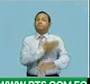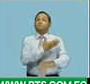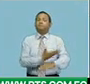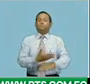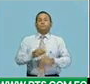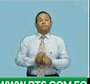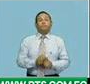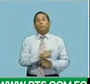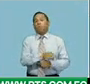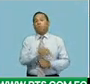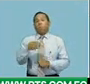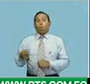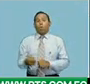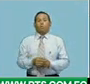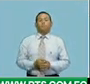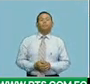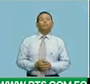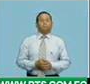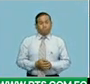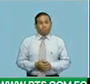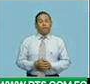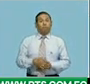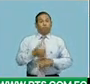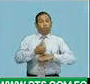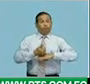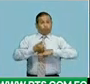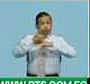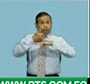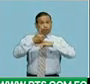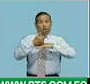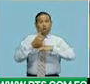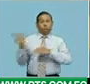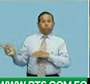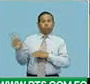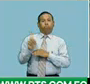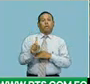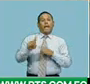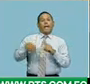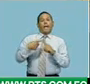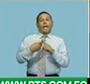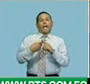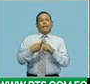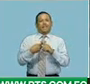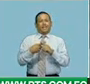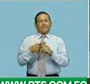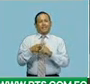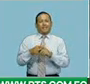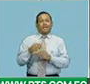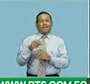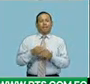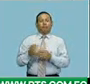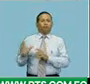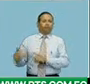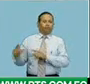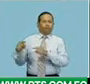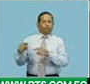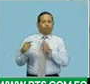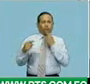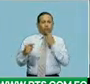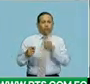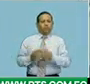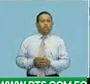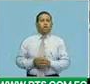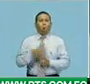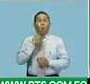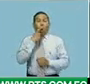renacer. Luego la presea Municipalidad de Guayaquil a Jaime Nebot, la colocó en el pabellón del puerto y entonces dijo que hay